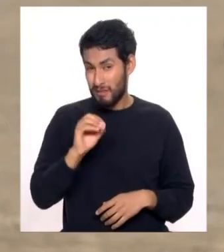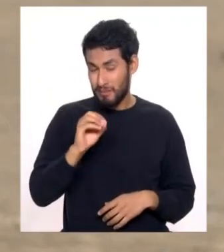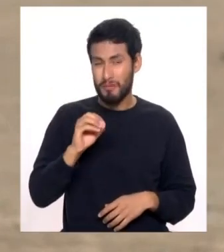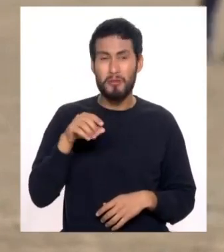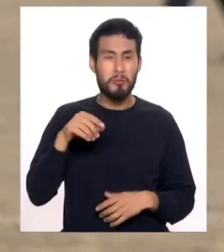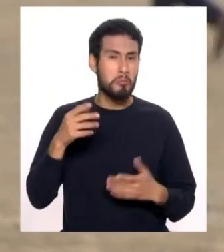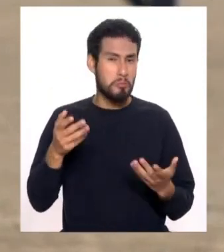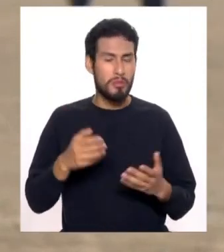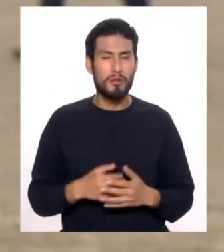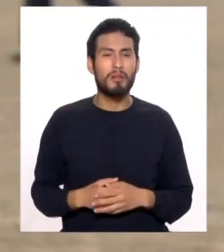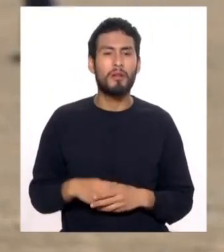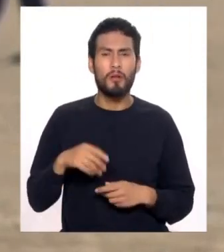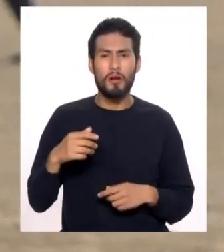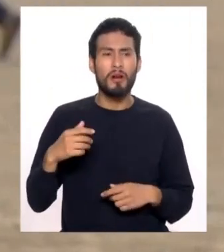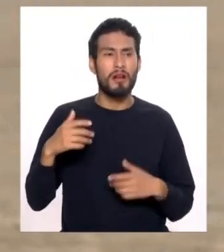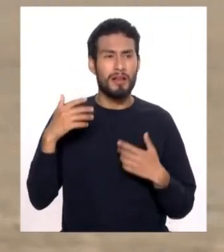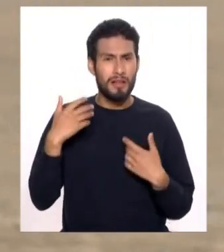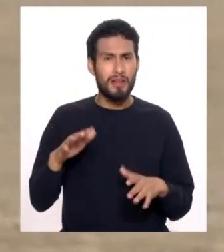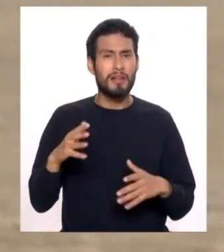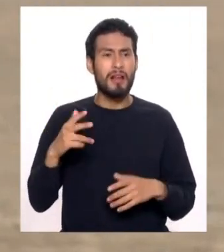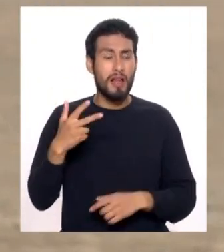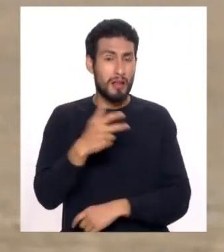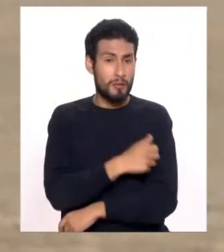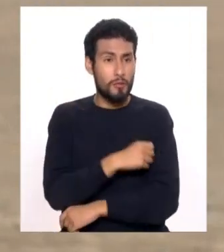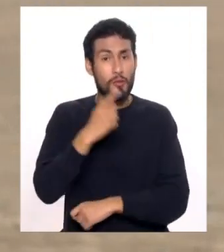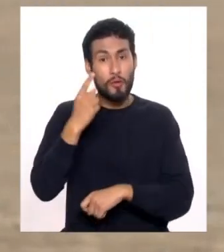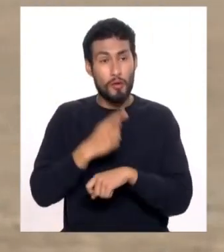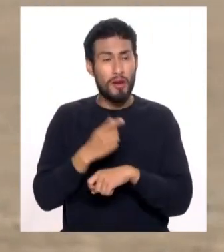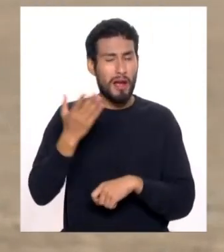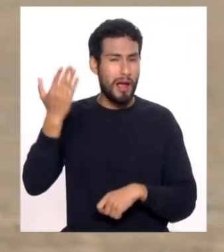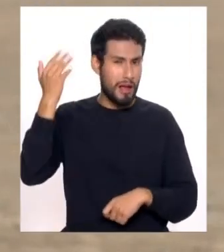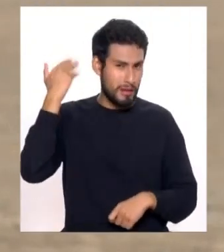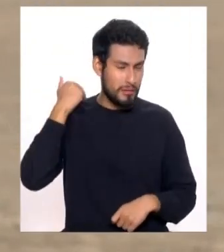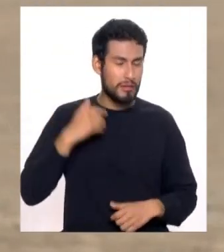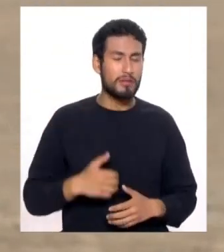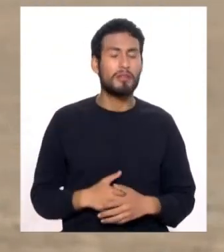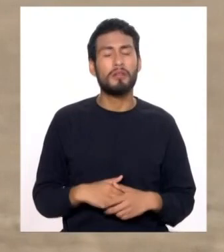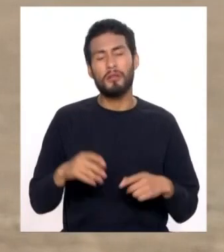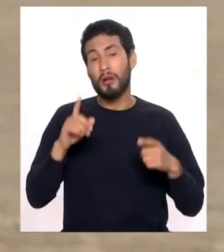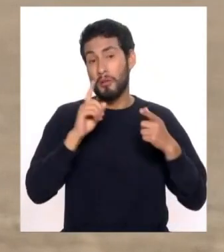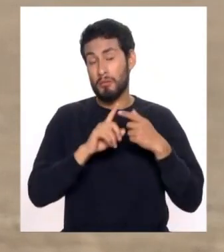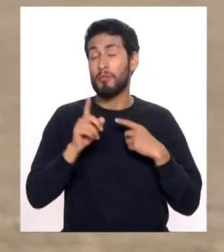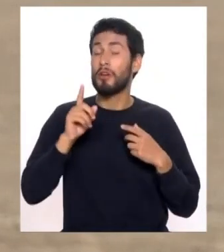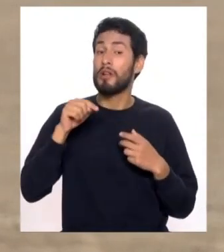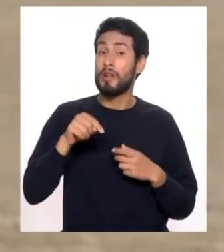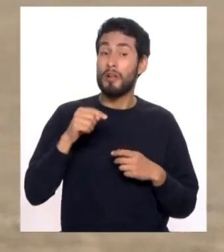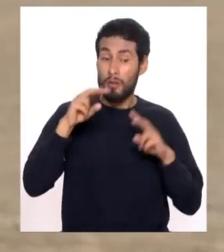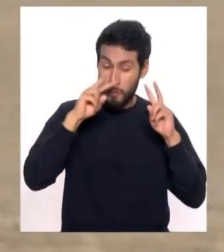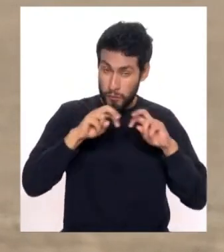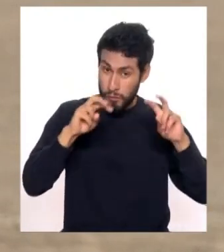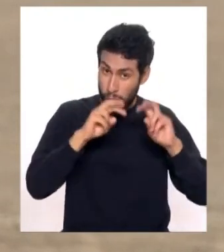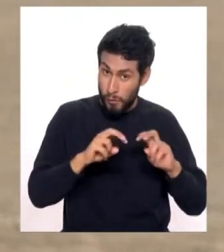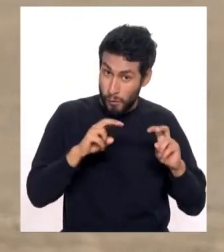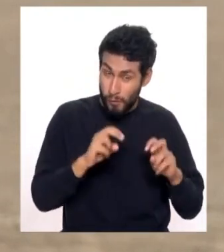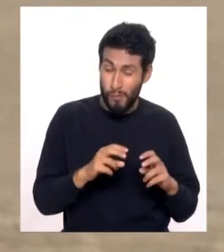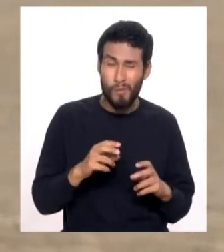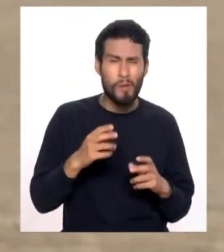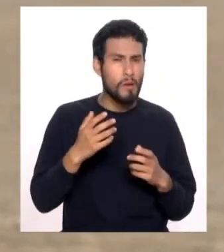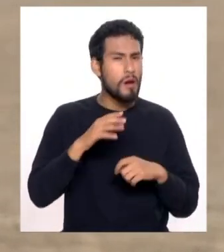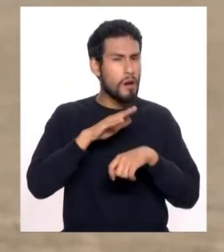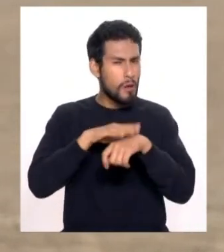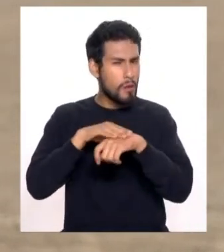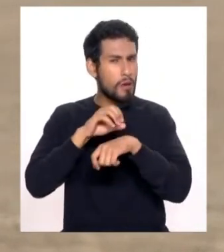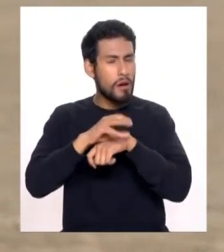años, ¿no es cierto?, que hemos recibido nuestra vacuna seguramente hace algún tiempo. Lógicamente ahí también los estudios